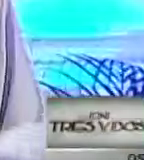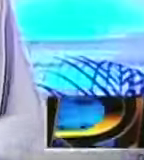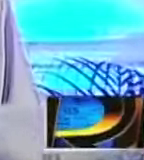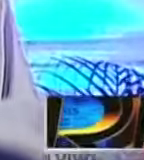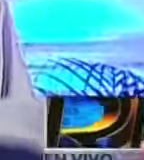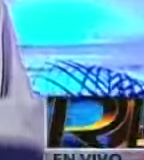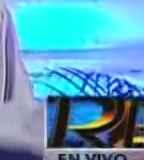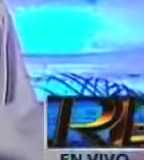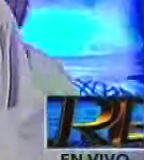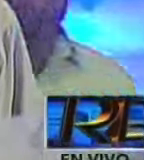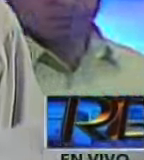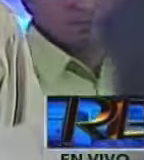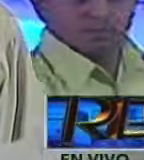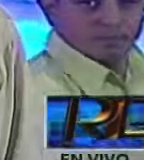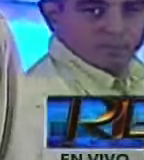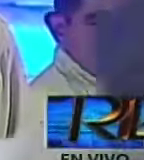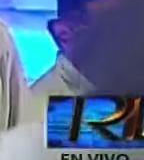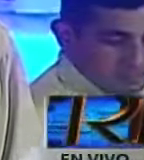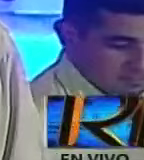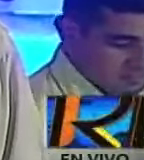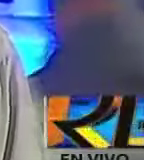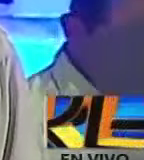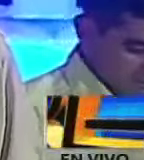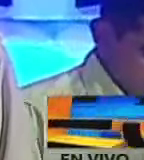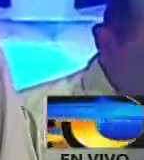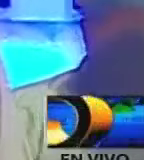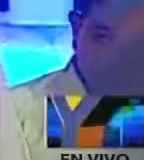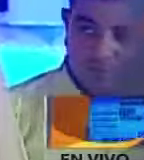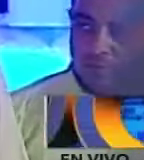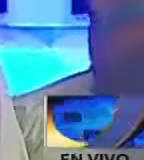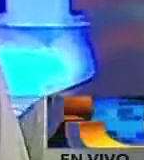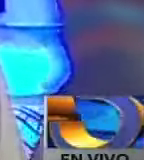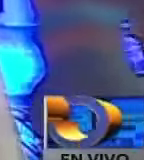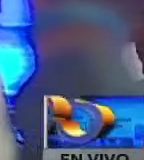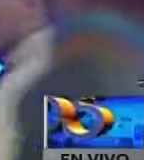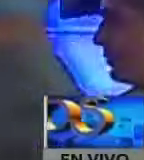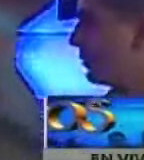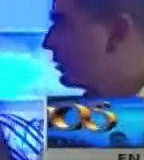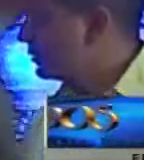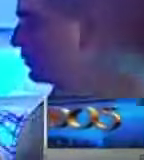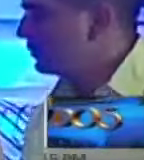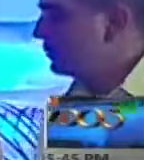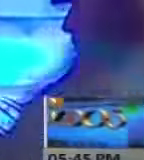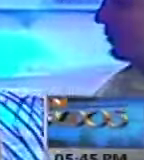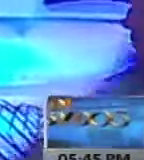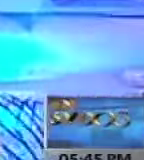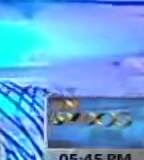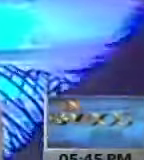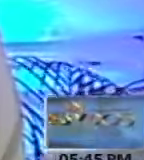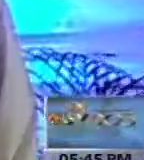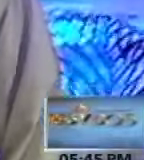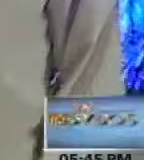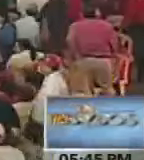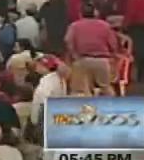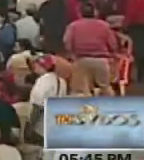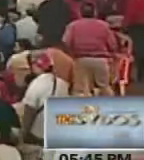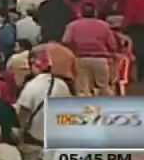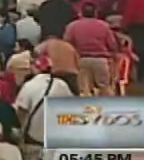acá en el Estado. Me dices tu nombre y el nombre de tu emprendimiento, por favor. Antonio